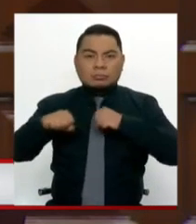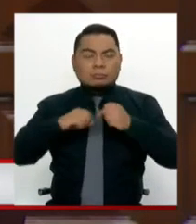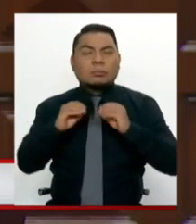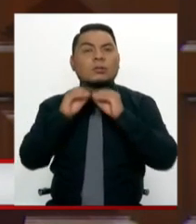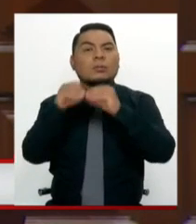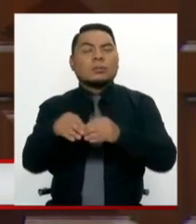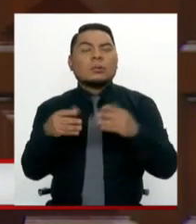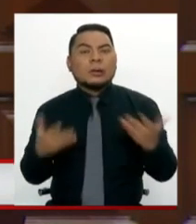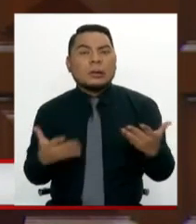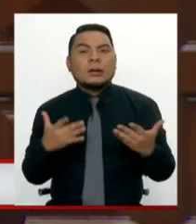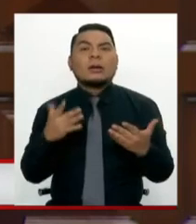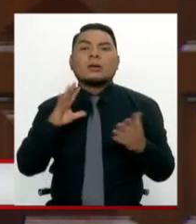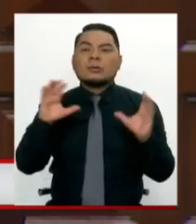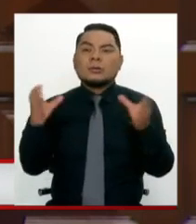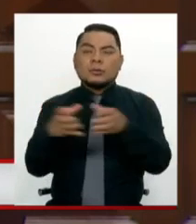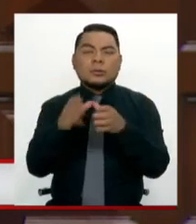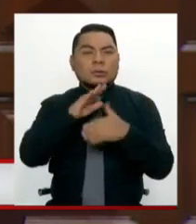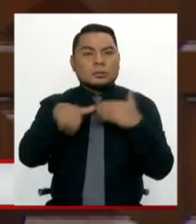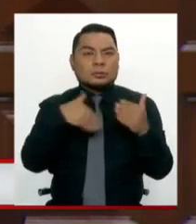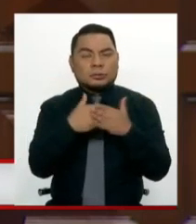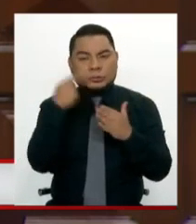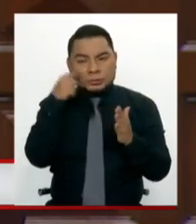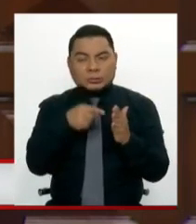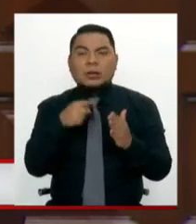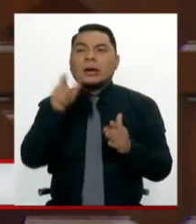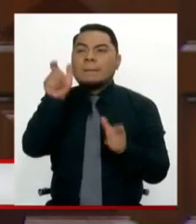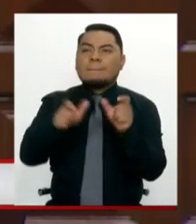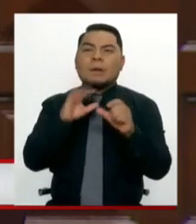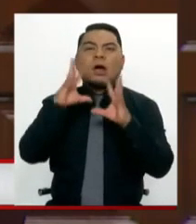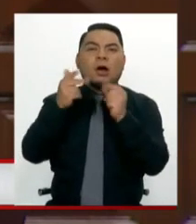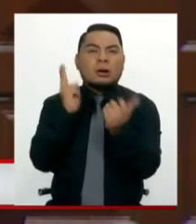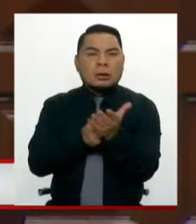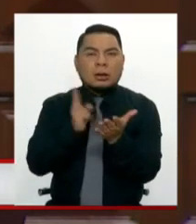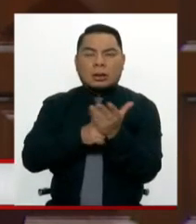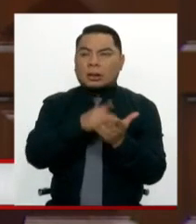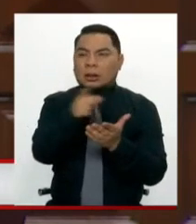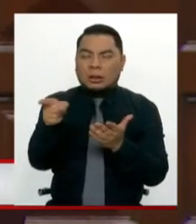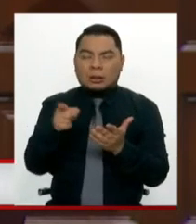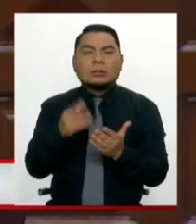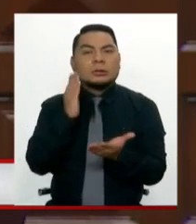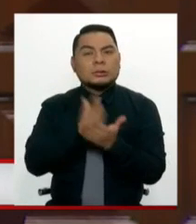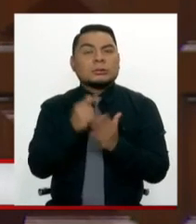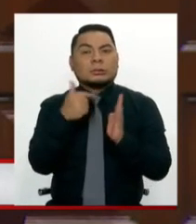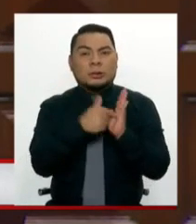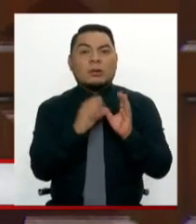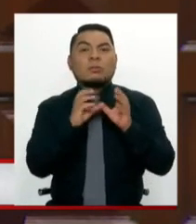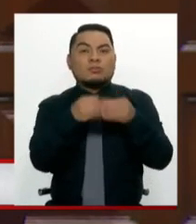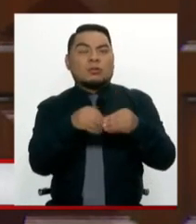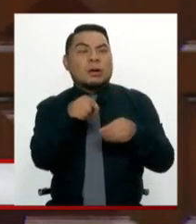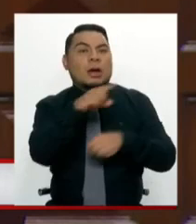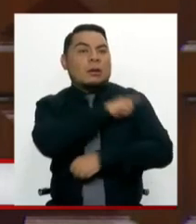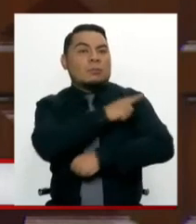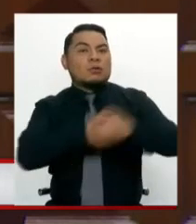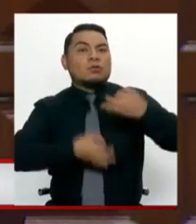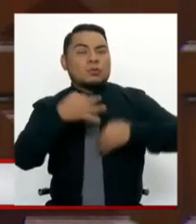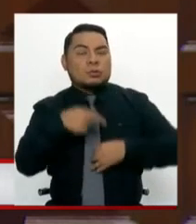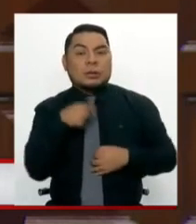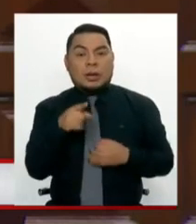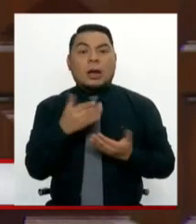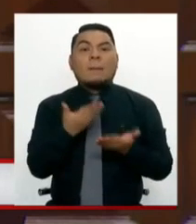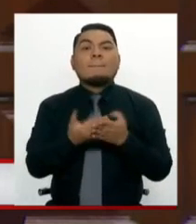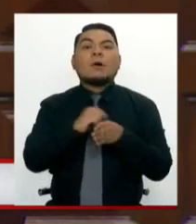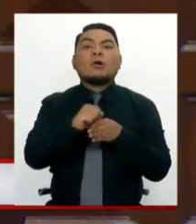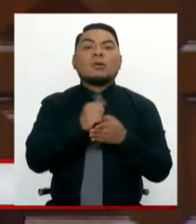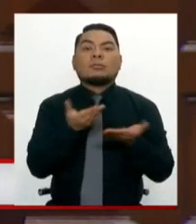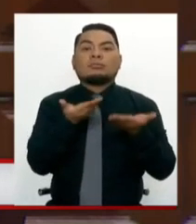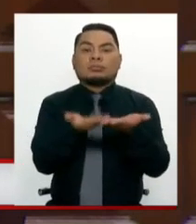la implementación de las unidades de flagrancia delictiva implementado por el Poder Judicial, cuyo proyecto piloto